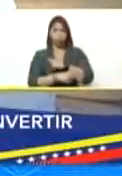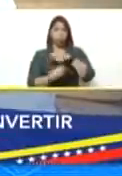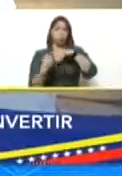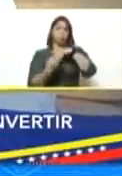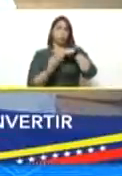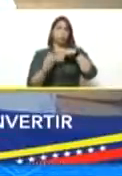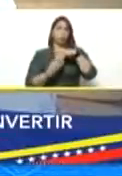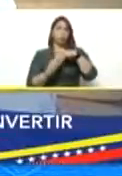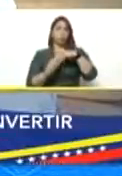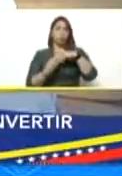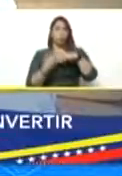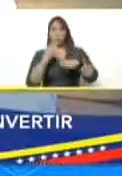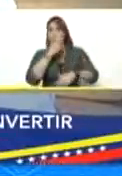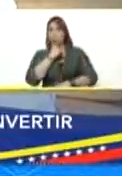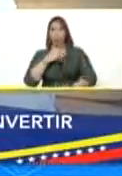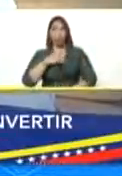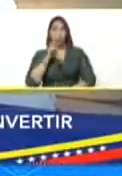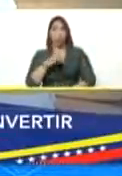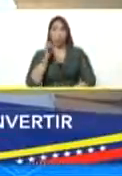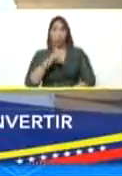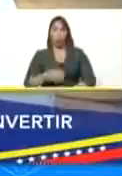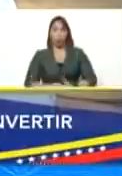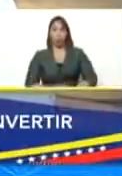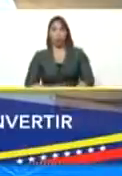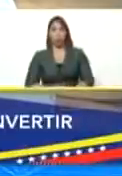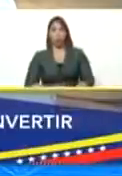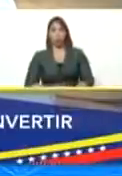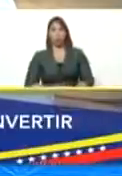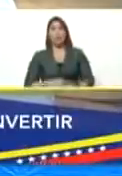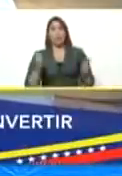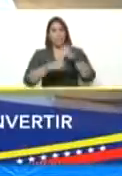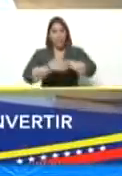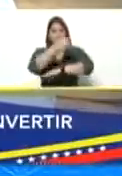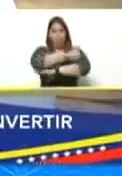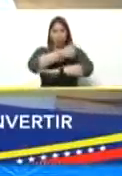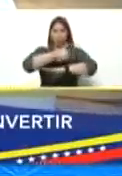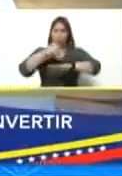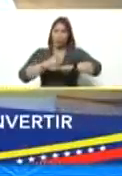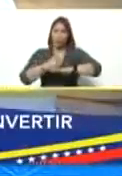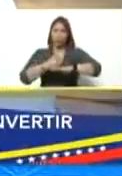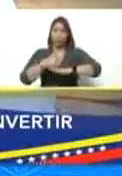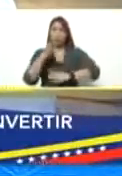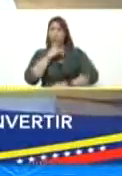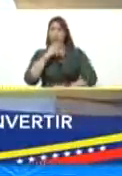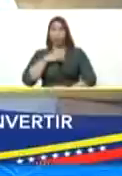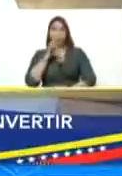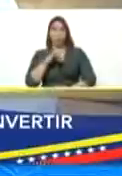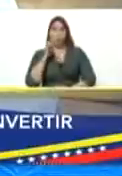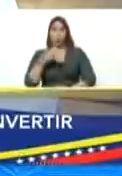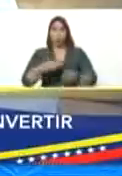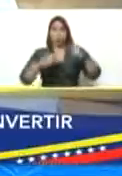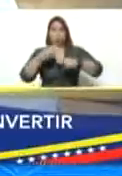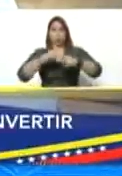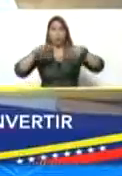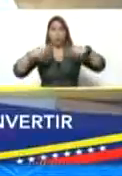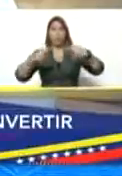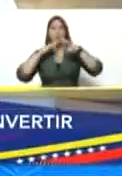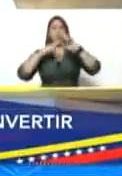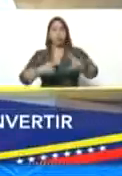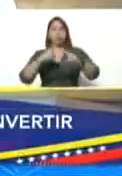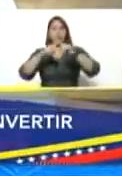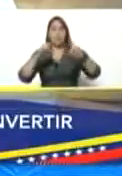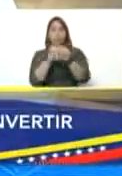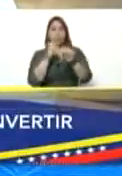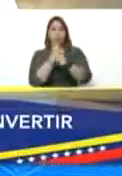instituciones indolentes a los funcionarios indolentes y construir nuevas respuestas para la